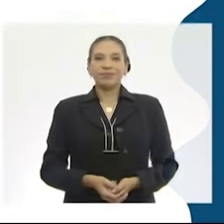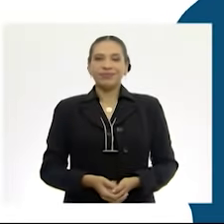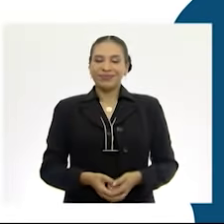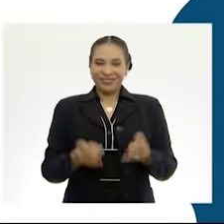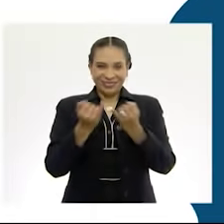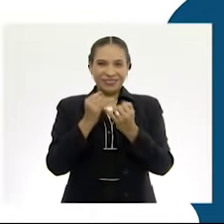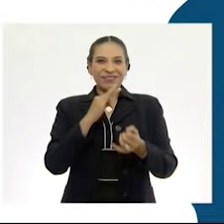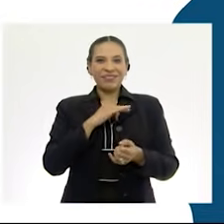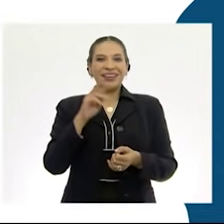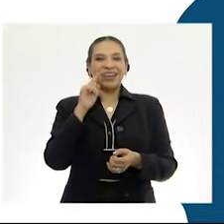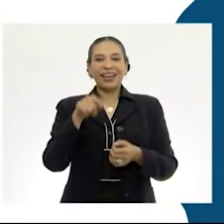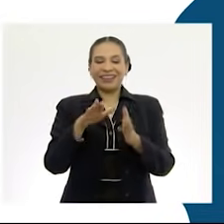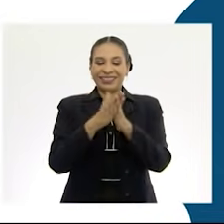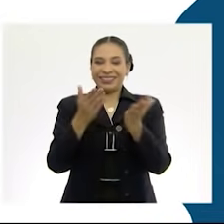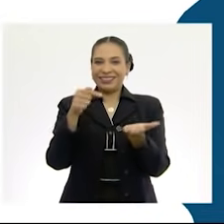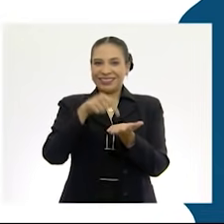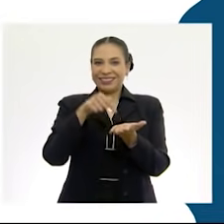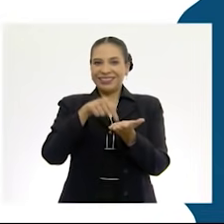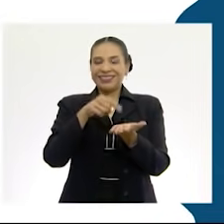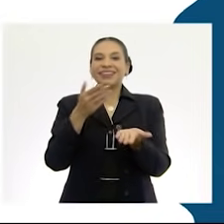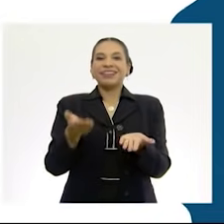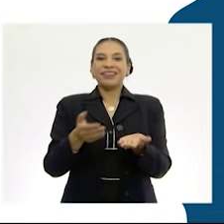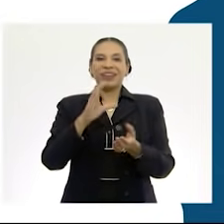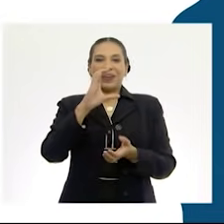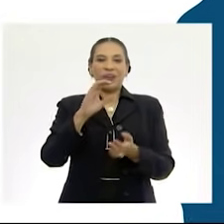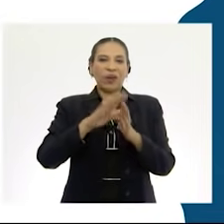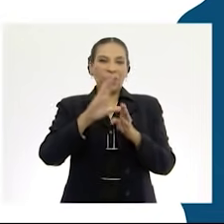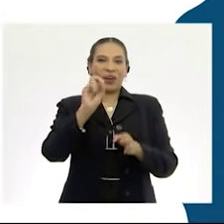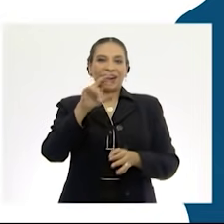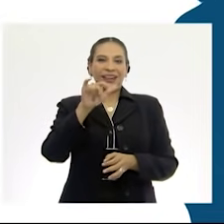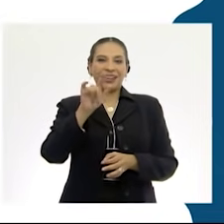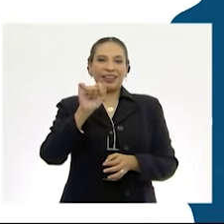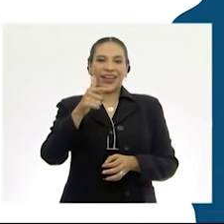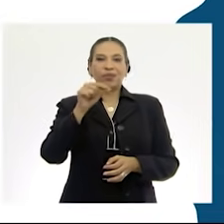También puedes encontrar los libros de texto en la página